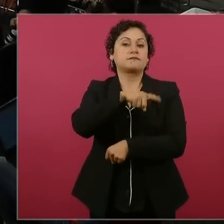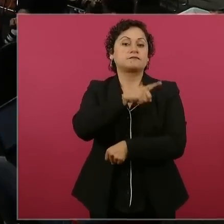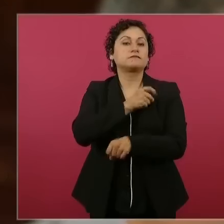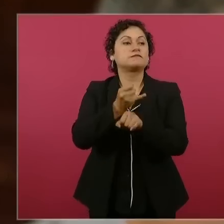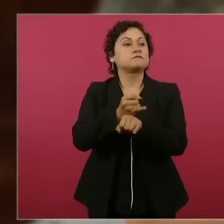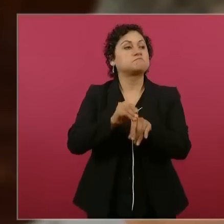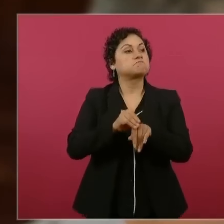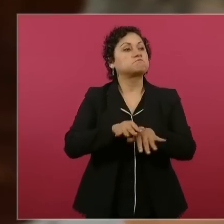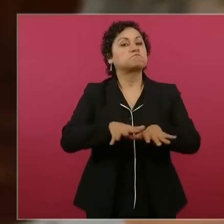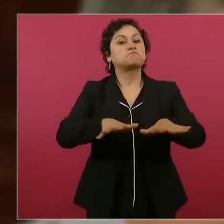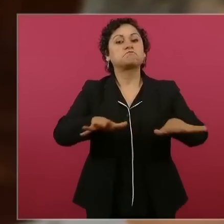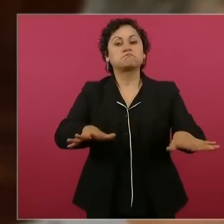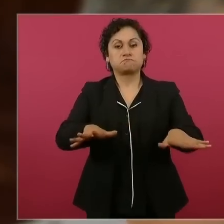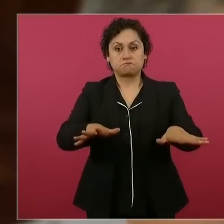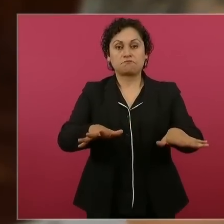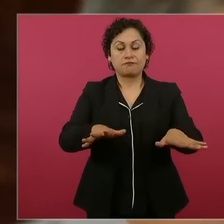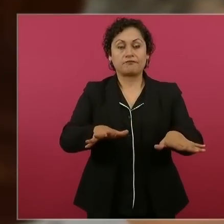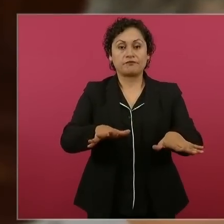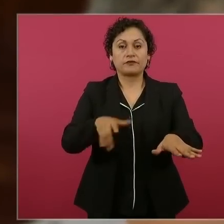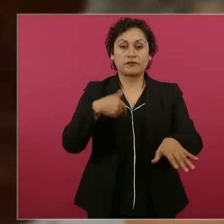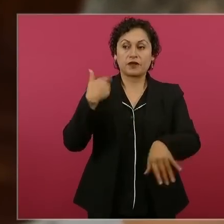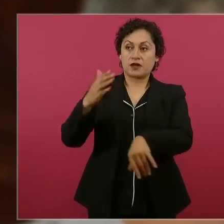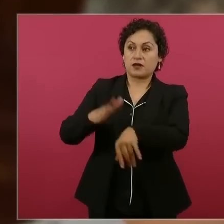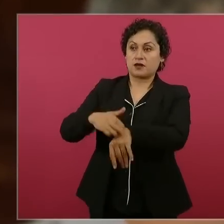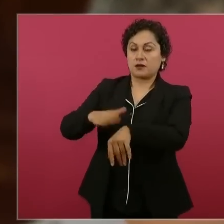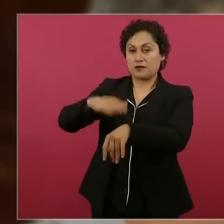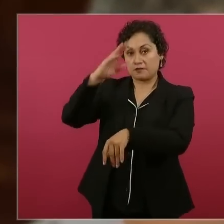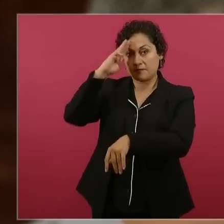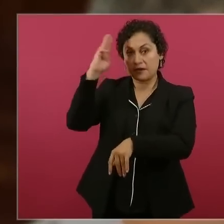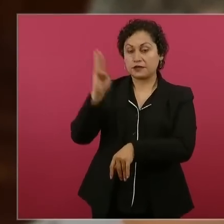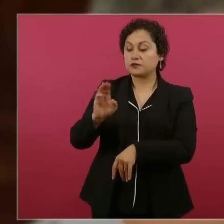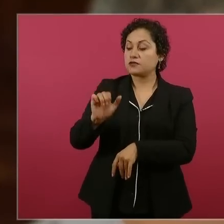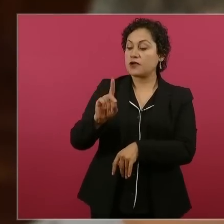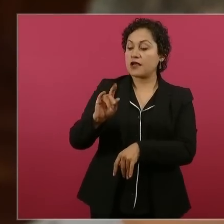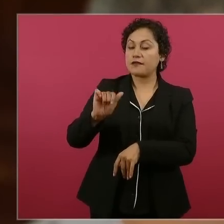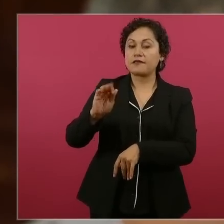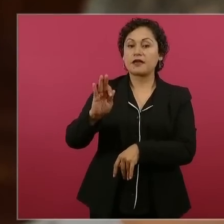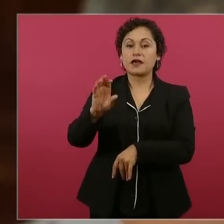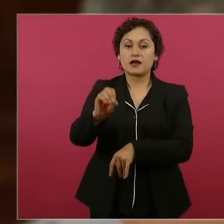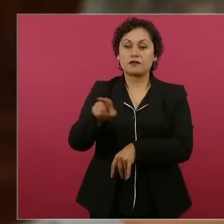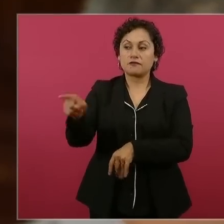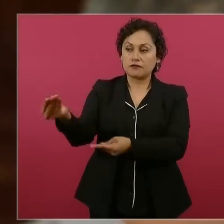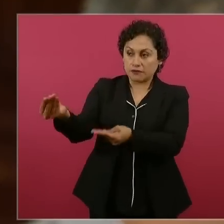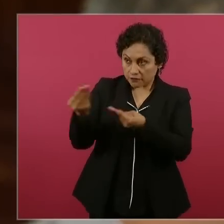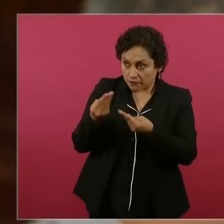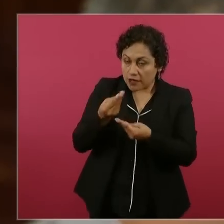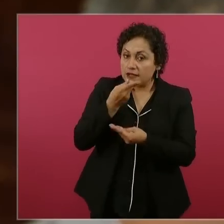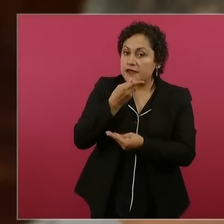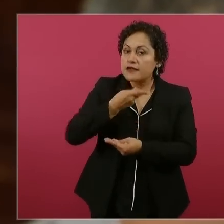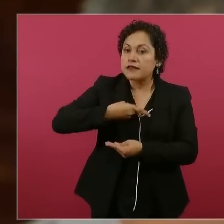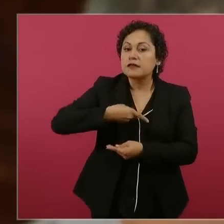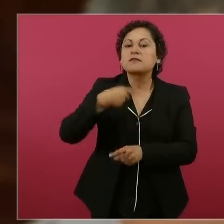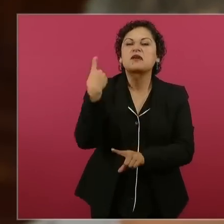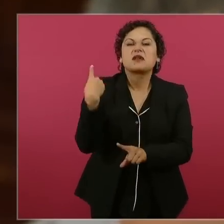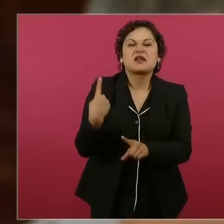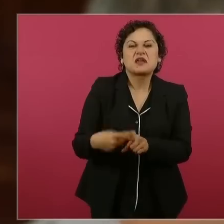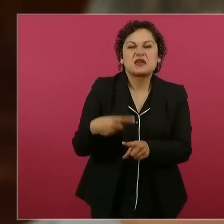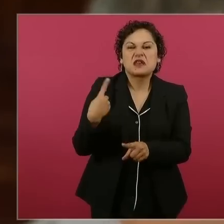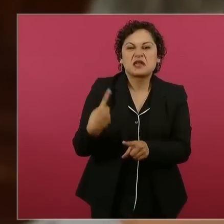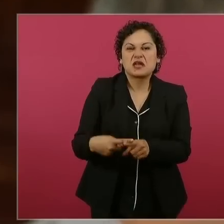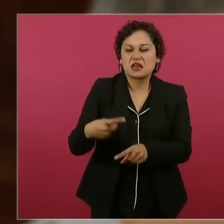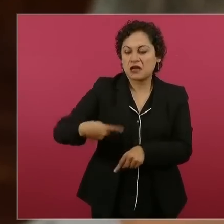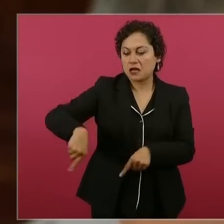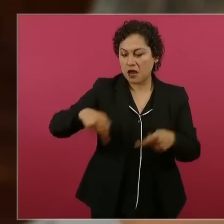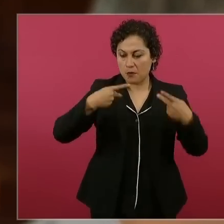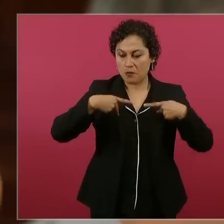informó que se le había solicitado al maestro Adelfo Regino que indique quiénes son las personas más compenetradas con